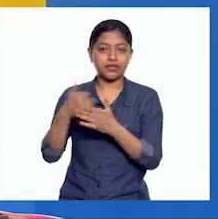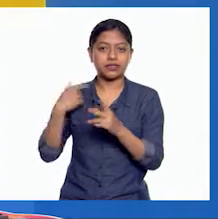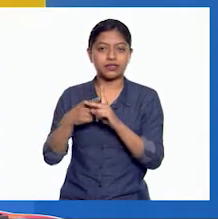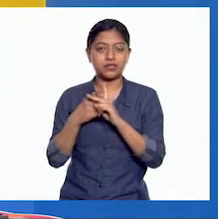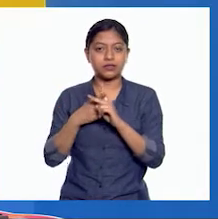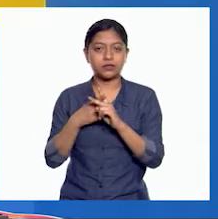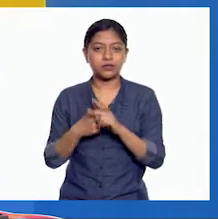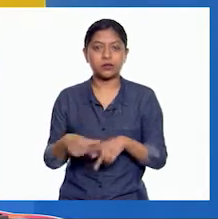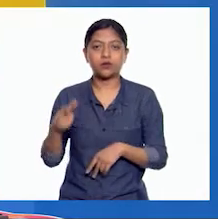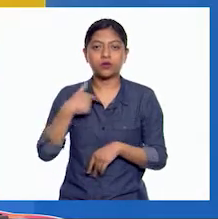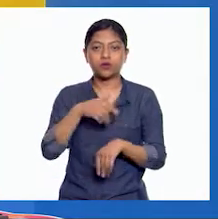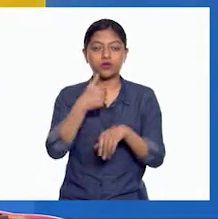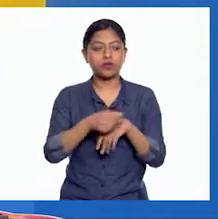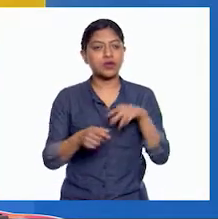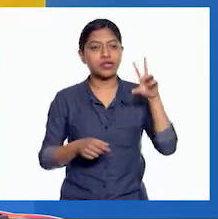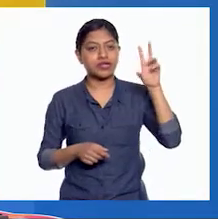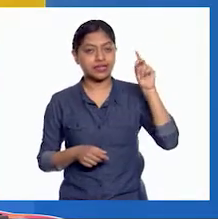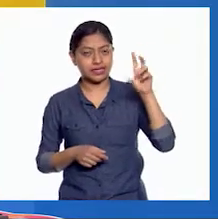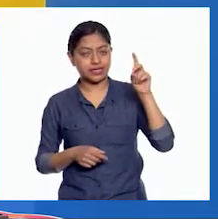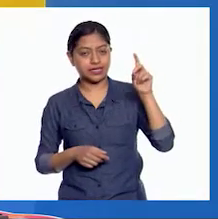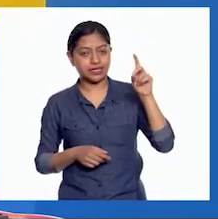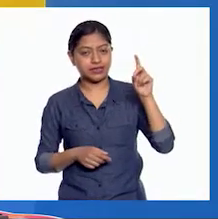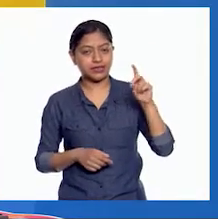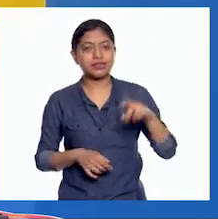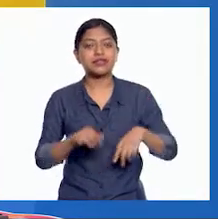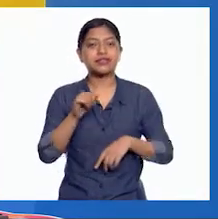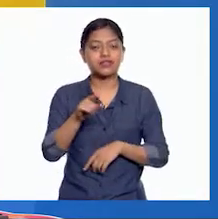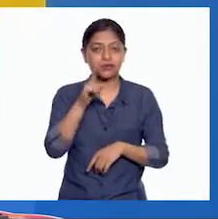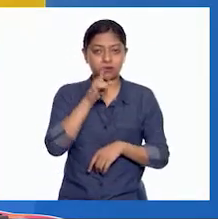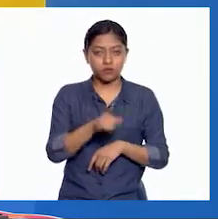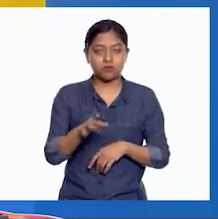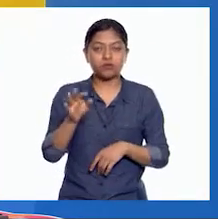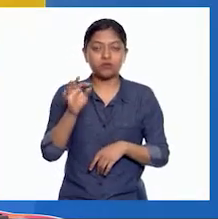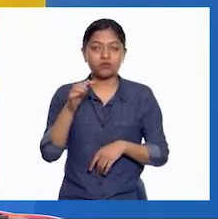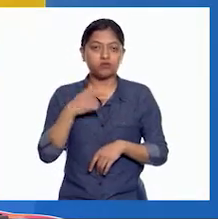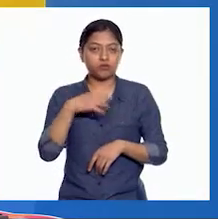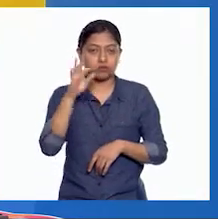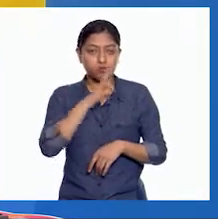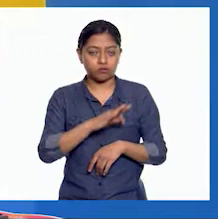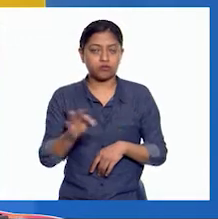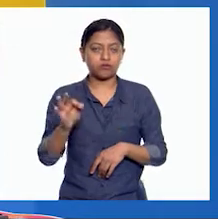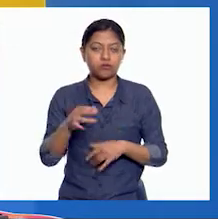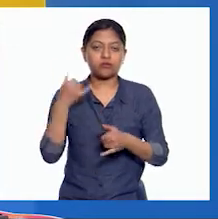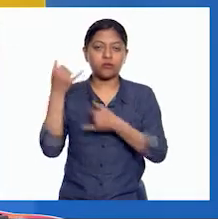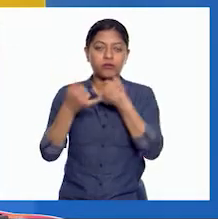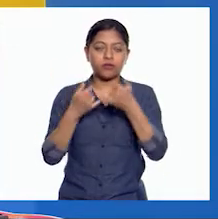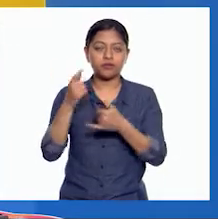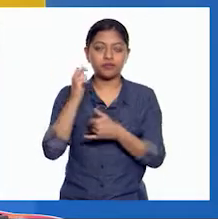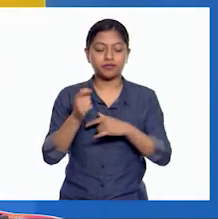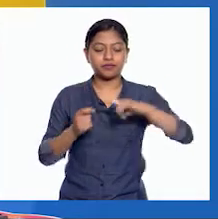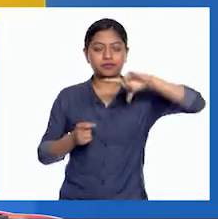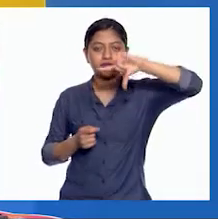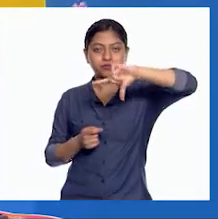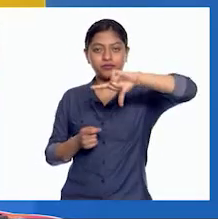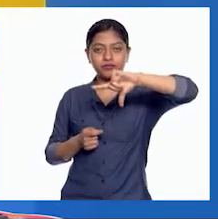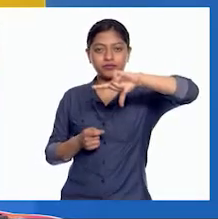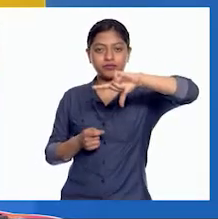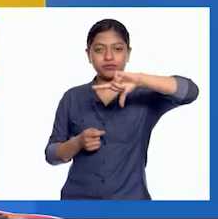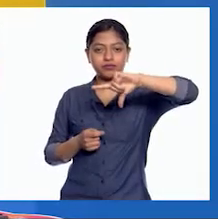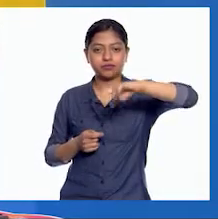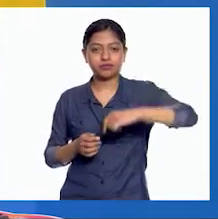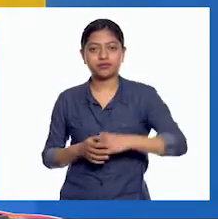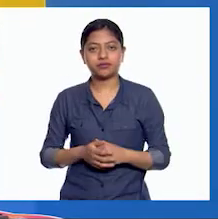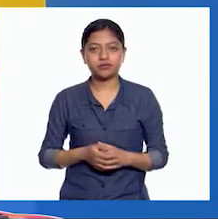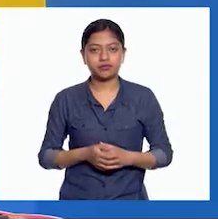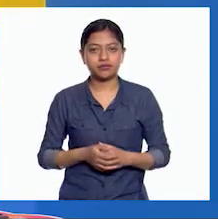observé también al número 30 y creo que si lo subasta yo lo puedo comprar porque encontré todos los divisores